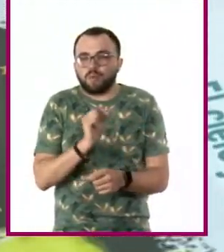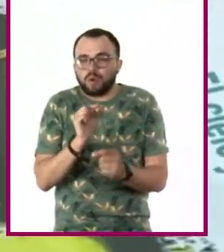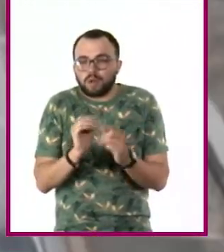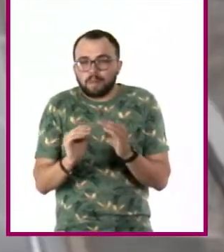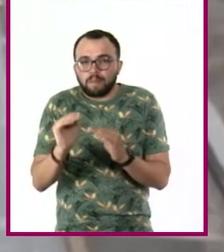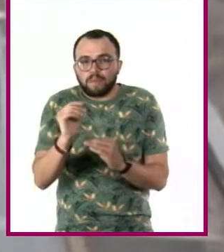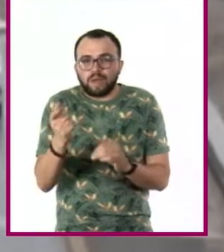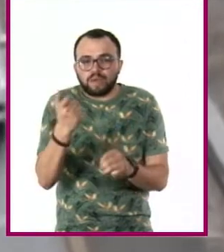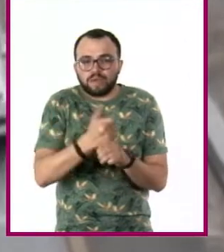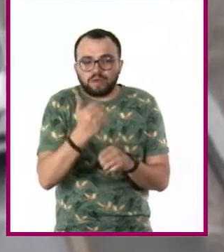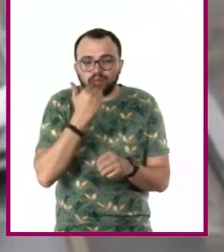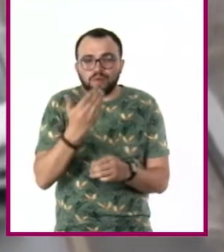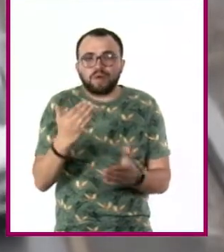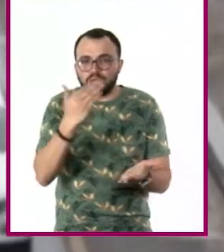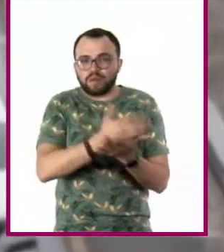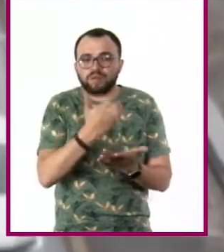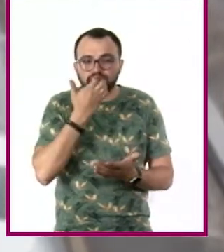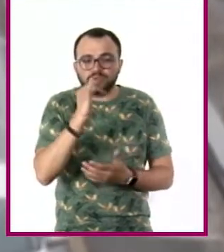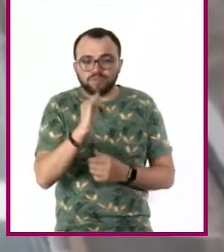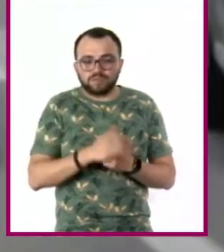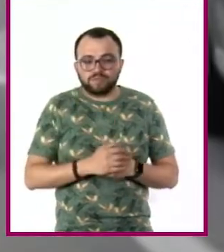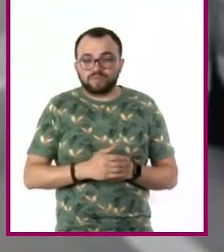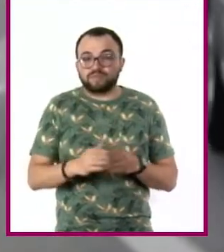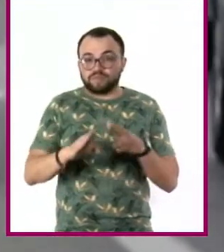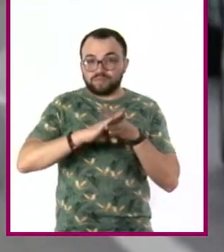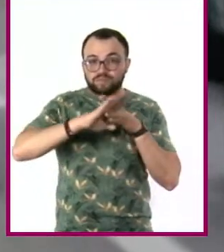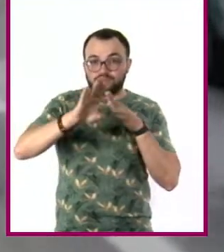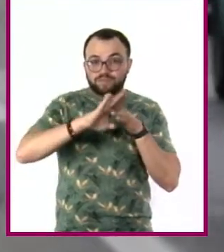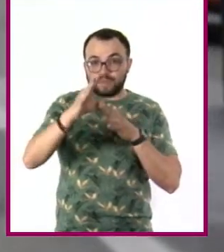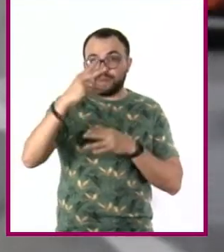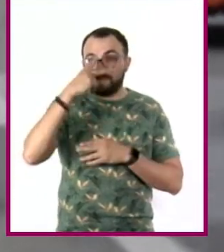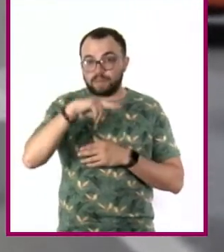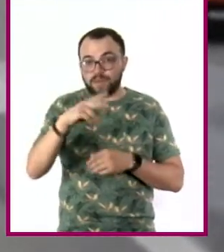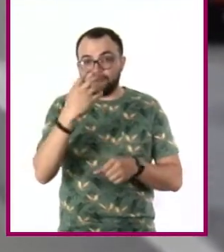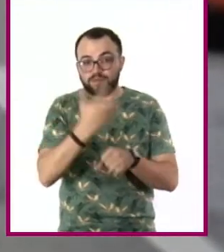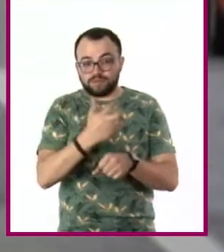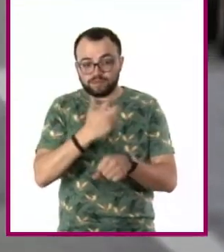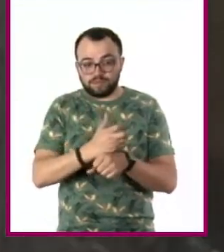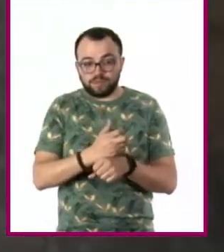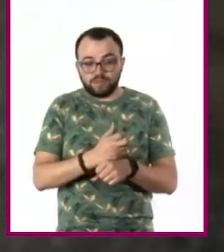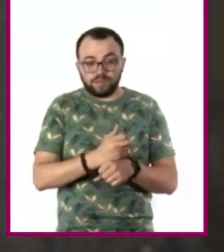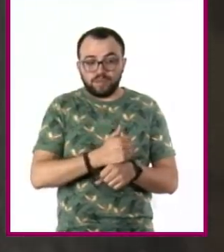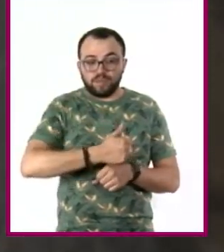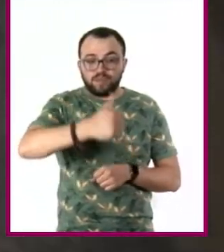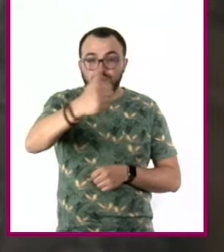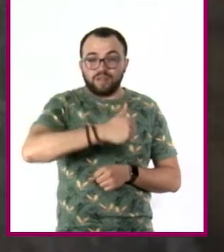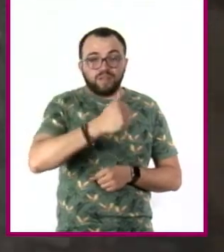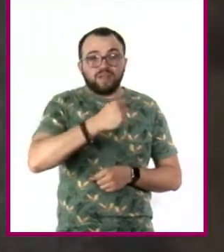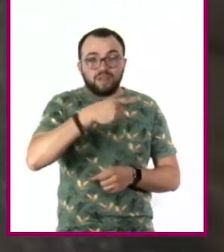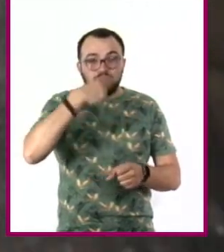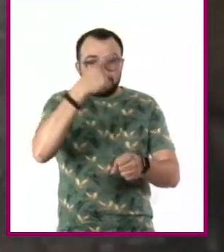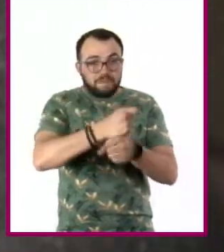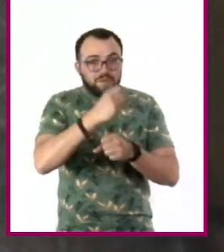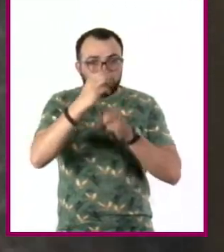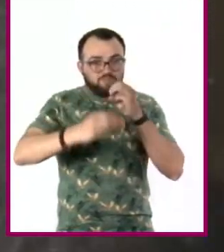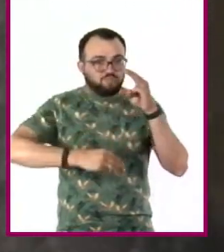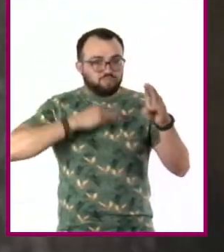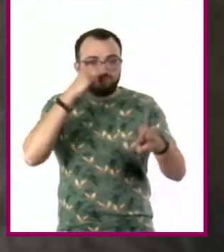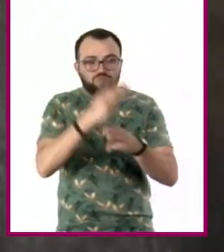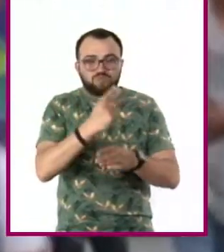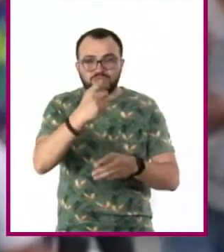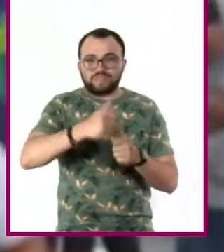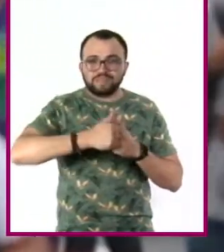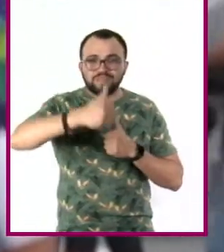ingresos. El corredor migratorio México-Estados Unidos es el primer corredor a nivel mundial. Se estima que su flujo